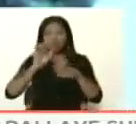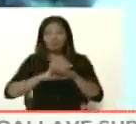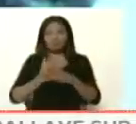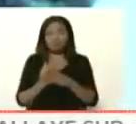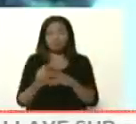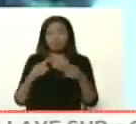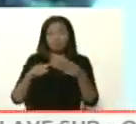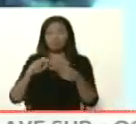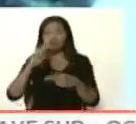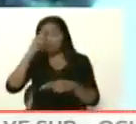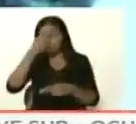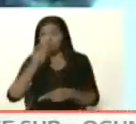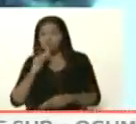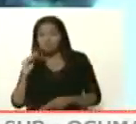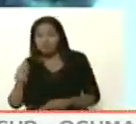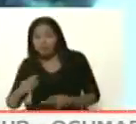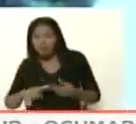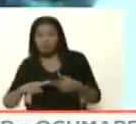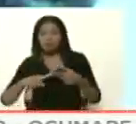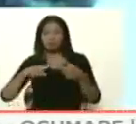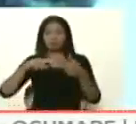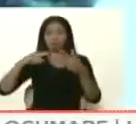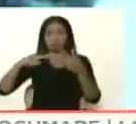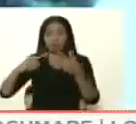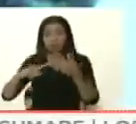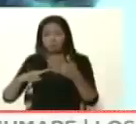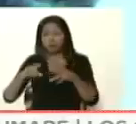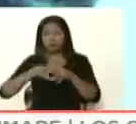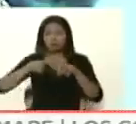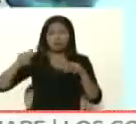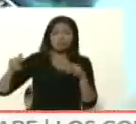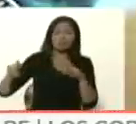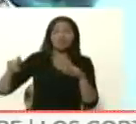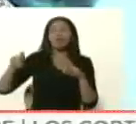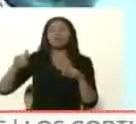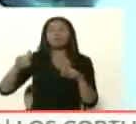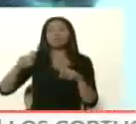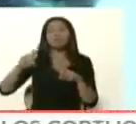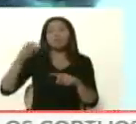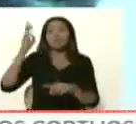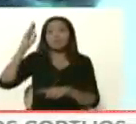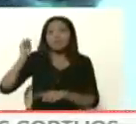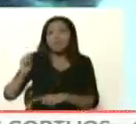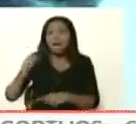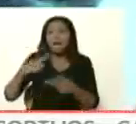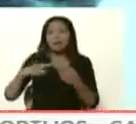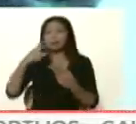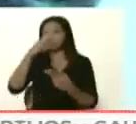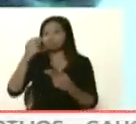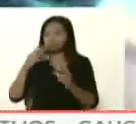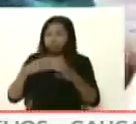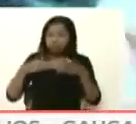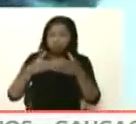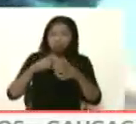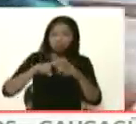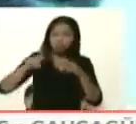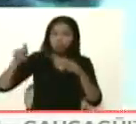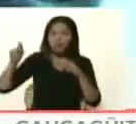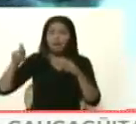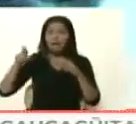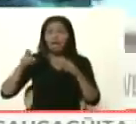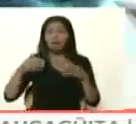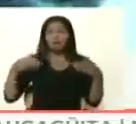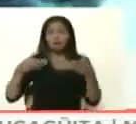Teques, tenemos Metro Cable San Agustín, tenemos Cable Tren Petare, tenemos la línea de Ezequiel Zamora y, presidente, las rutas